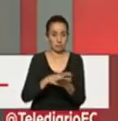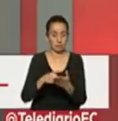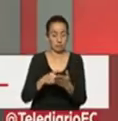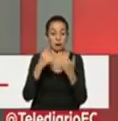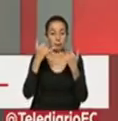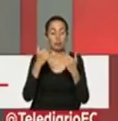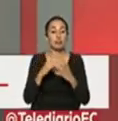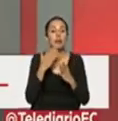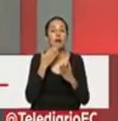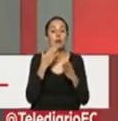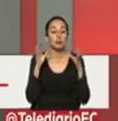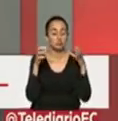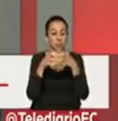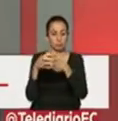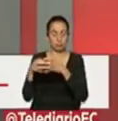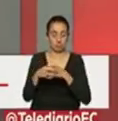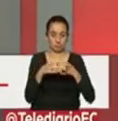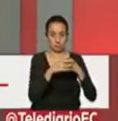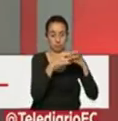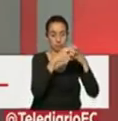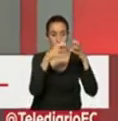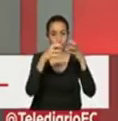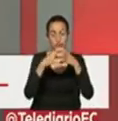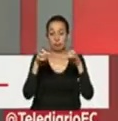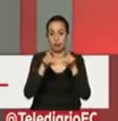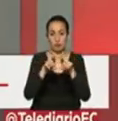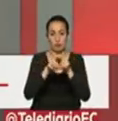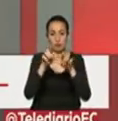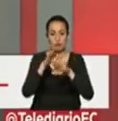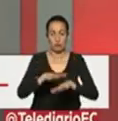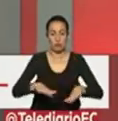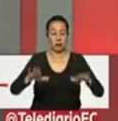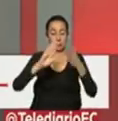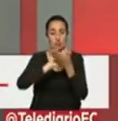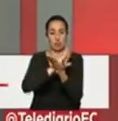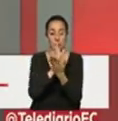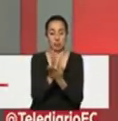es conformar la estructura misma de la Asamblea para